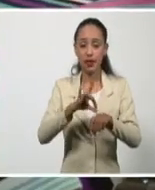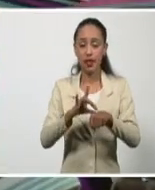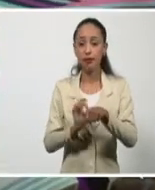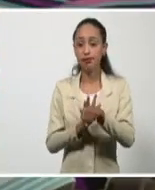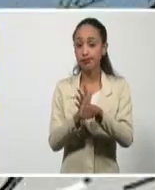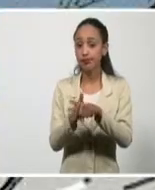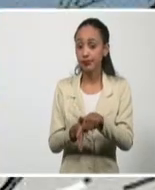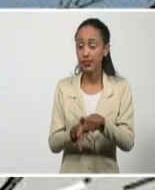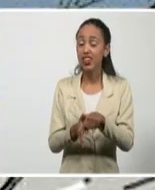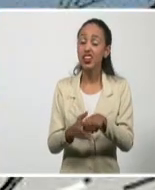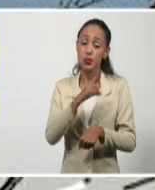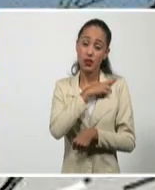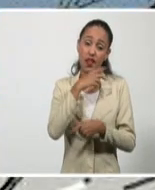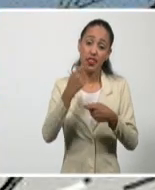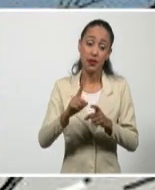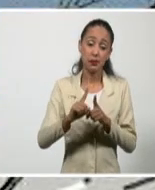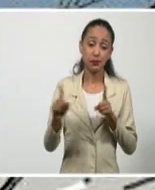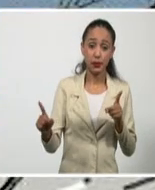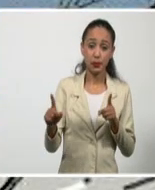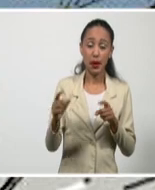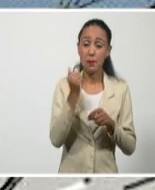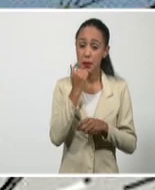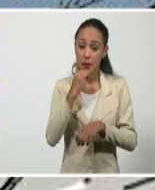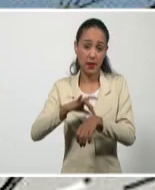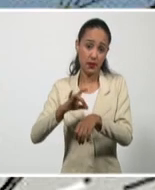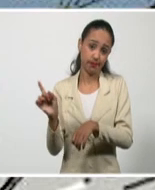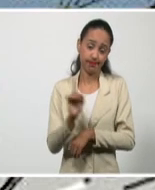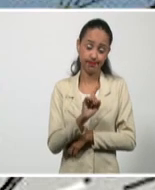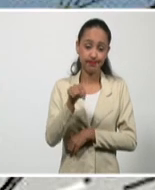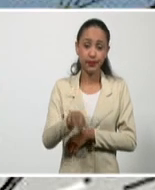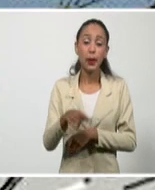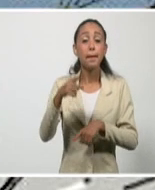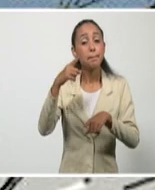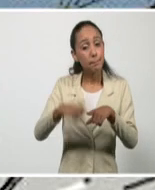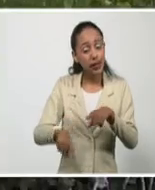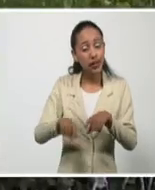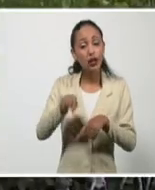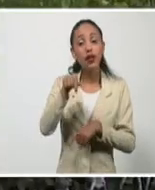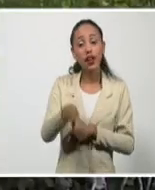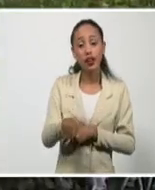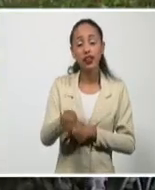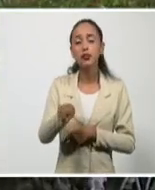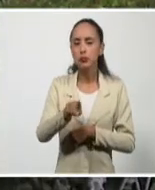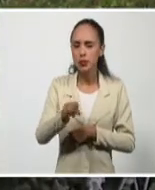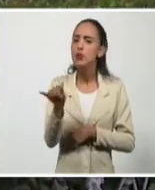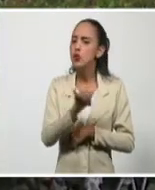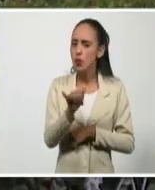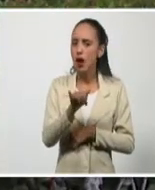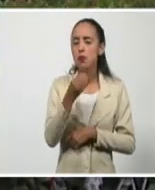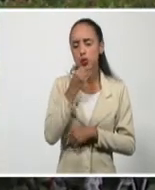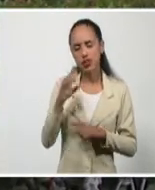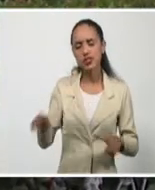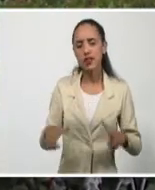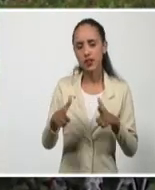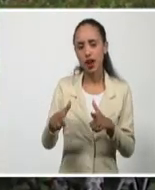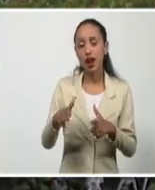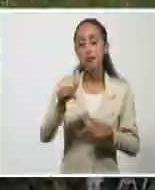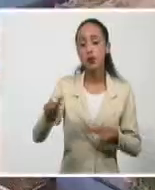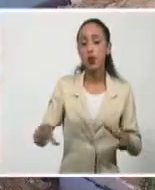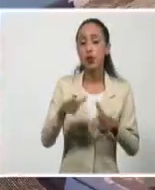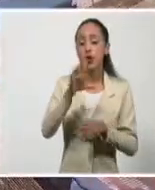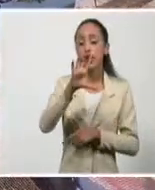evitar contagios. Aún así, la tercera villa de Cuba se pondrá nazobuco y celebrará su cumpleaños